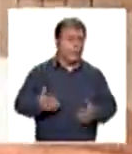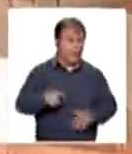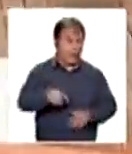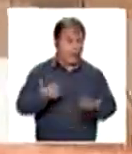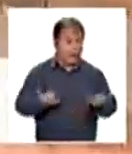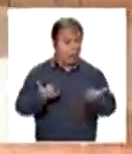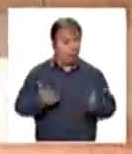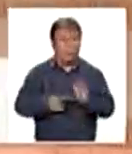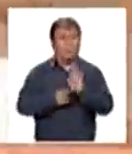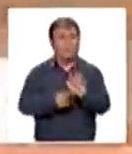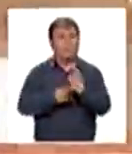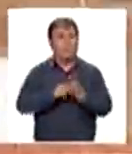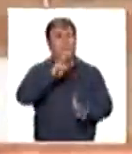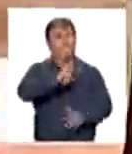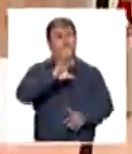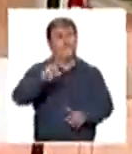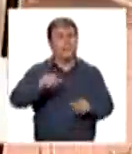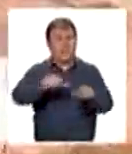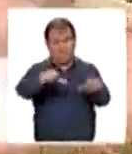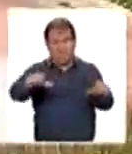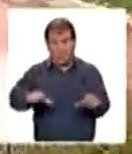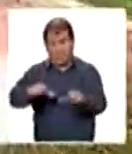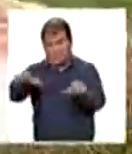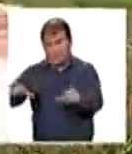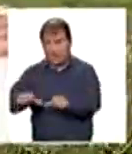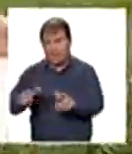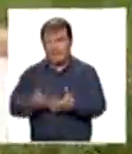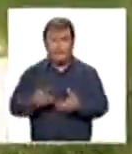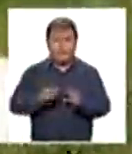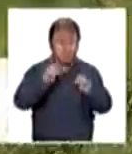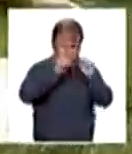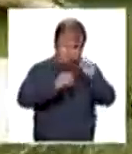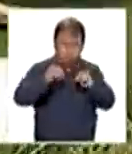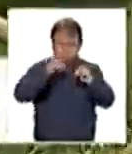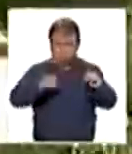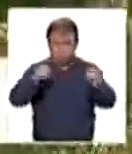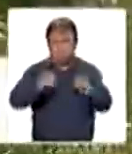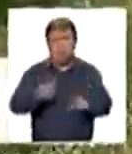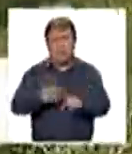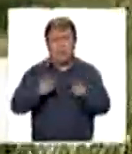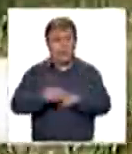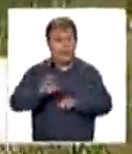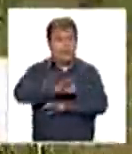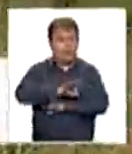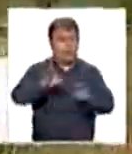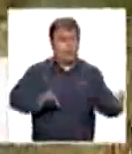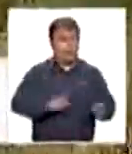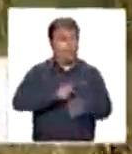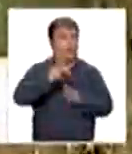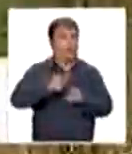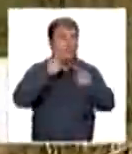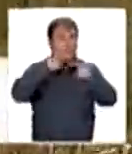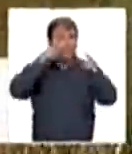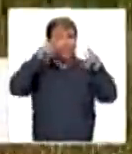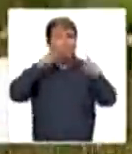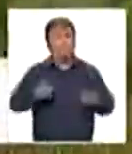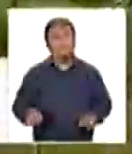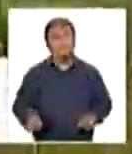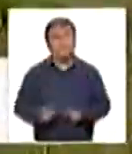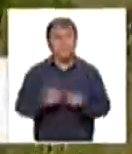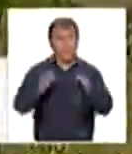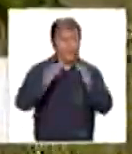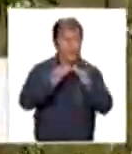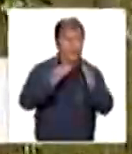edición, Casa Cor presenta 27 ambientes íntegramente decorados por renombrados profesionales en el rubro. Tenemos